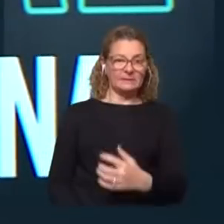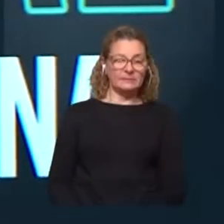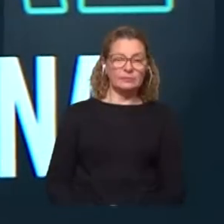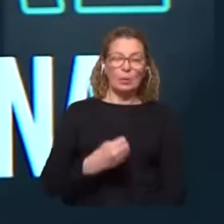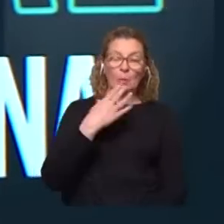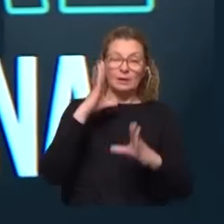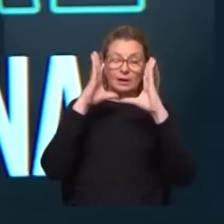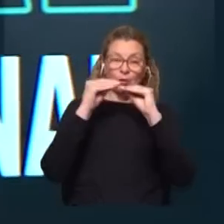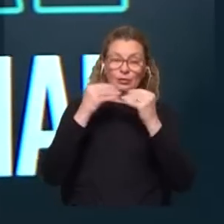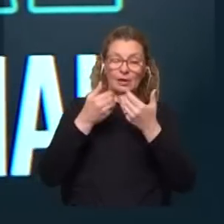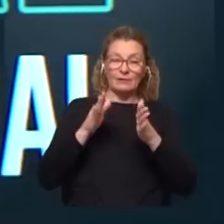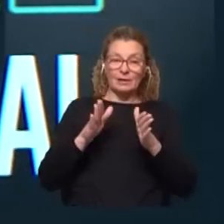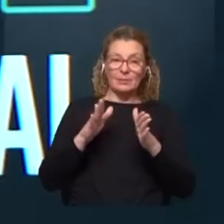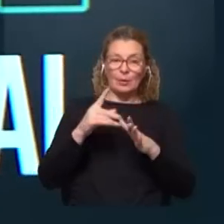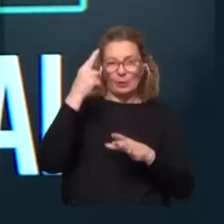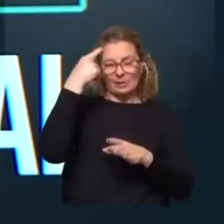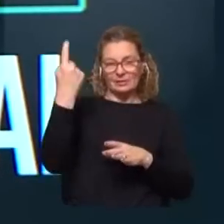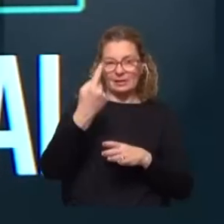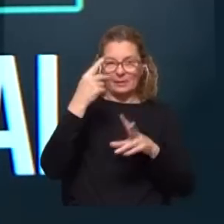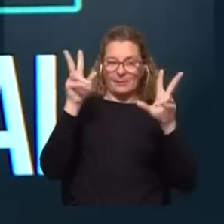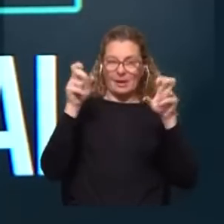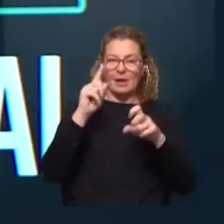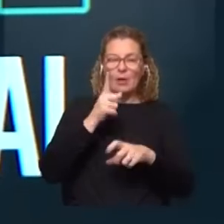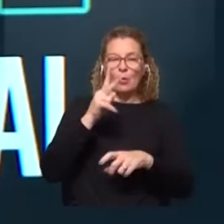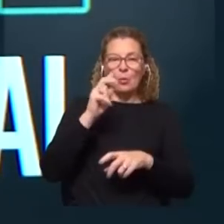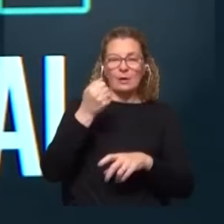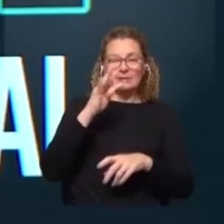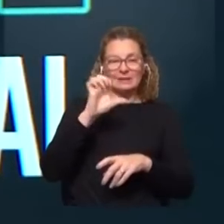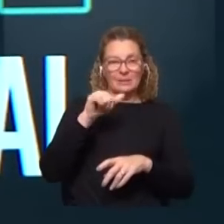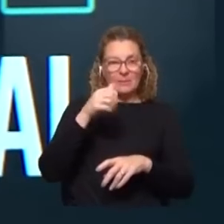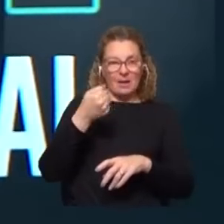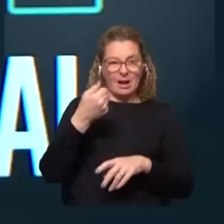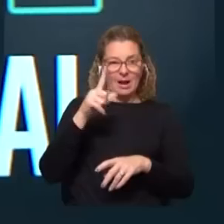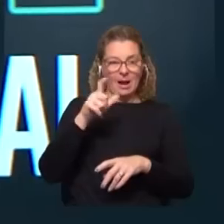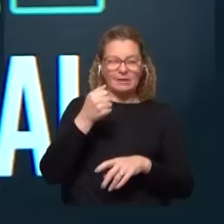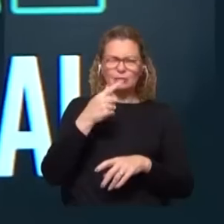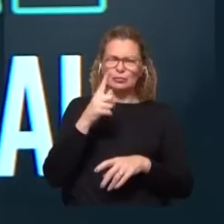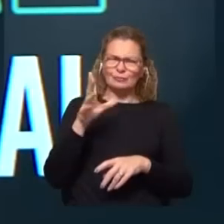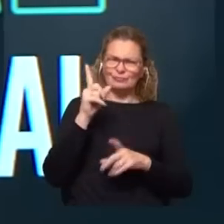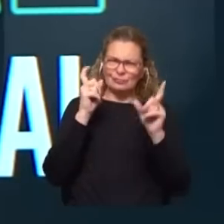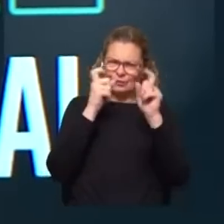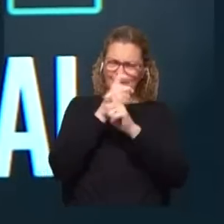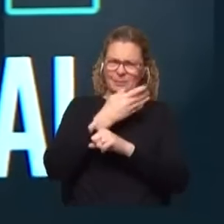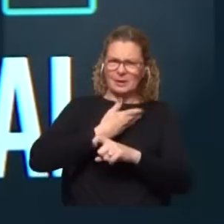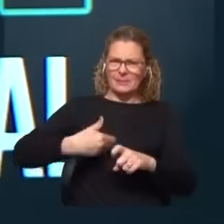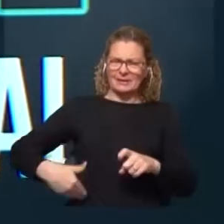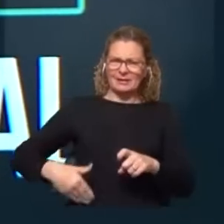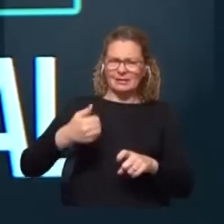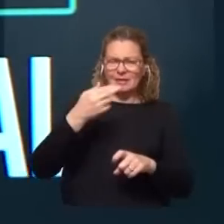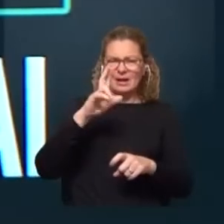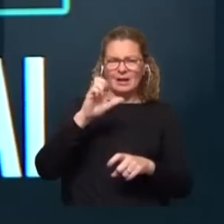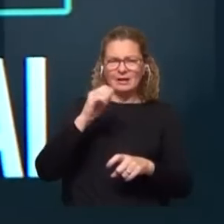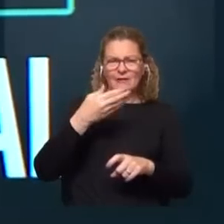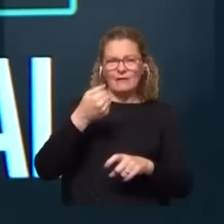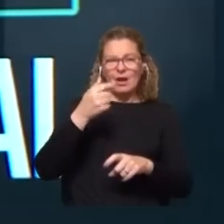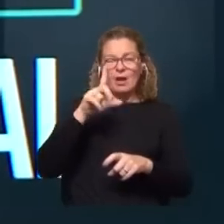Qué tal Buenas noches abrimos el capítulo internacional en Guatemala donde las cosas siguen siendo muy complejas para el presidente electo Bernardo Arévalo sobre todo